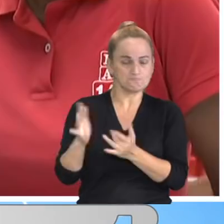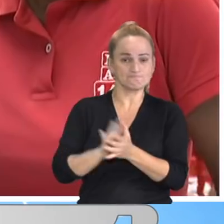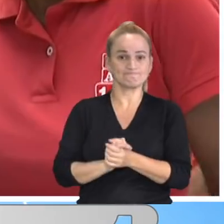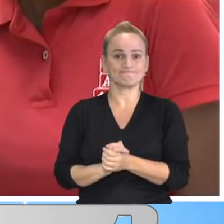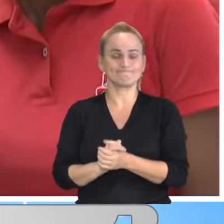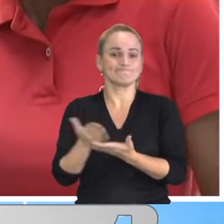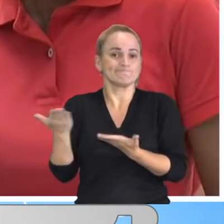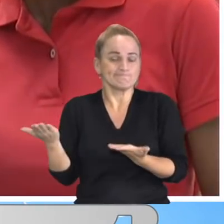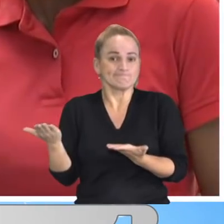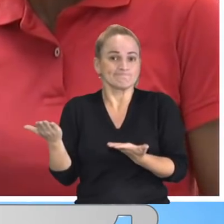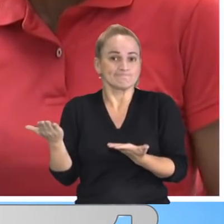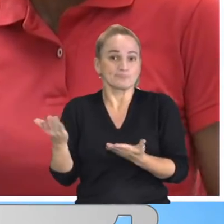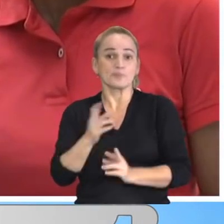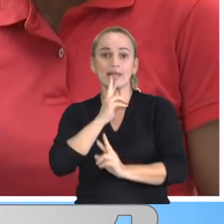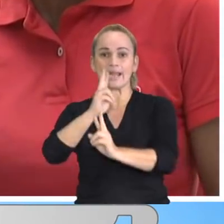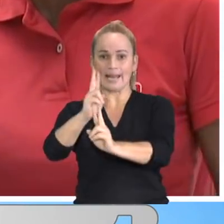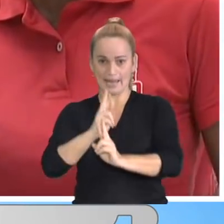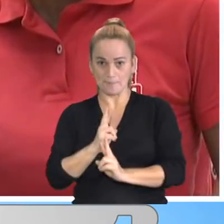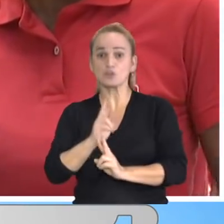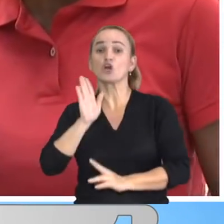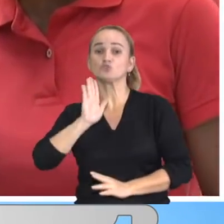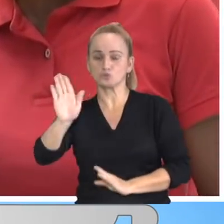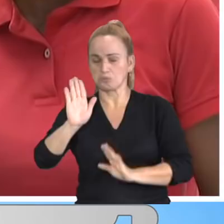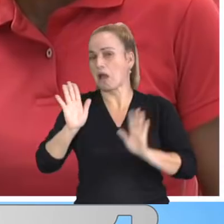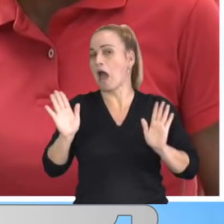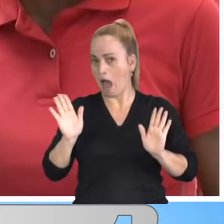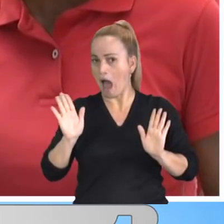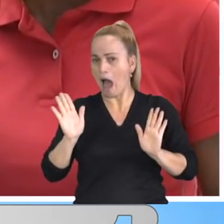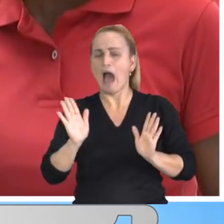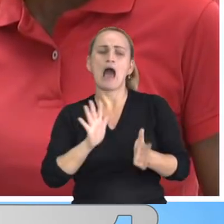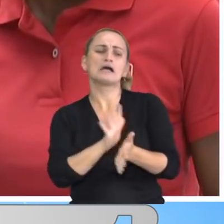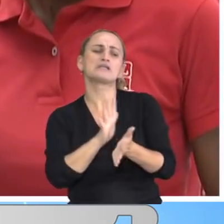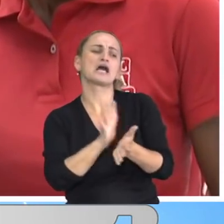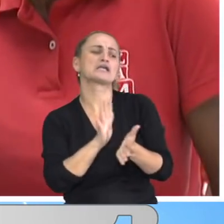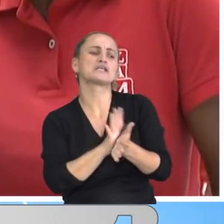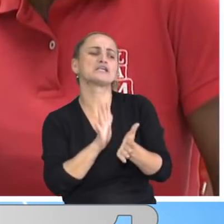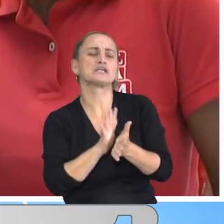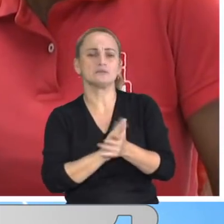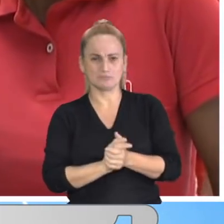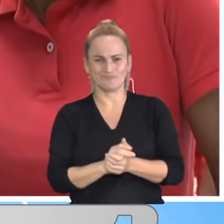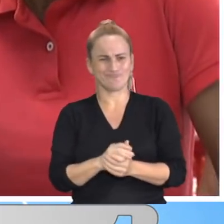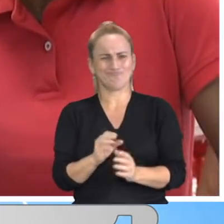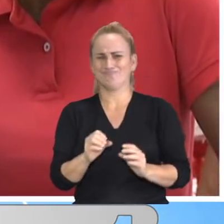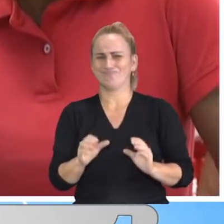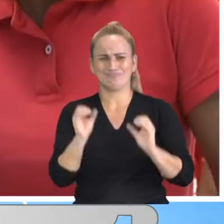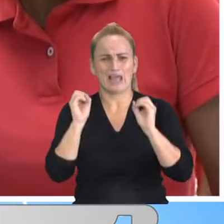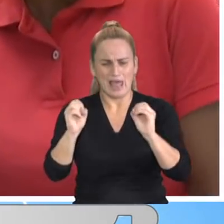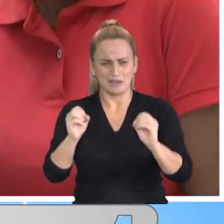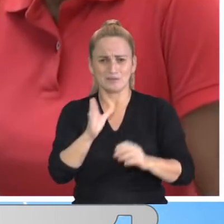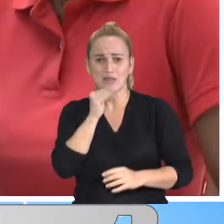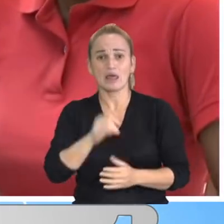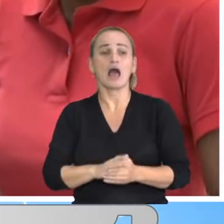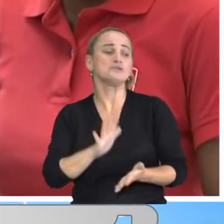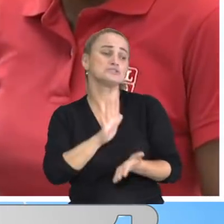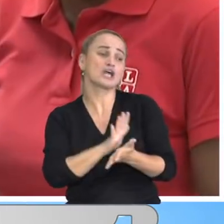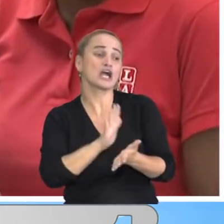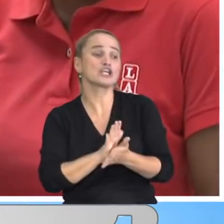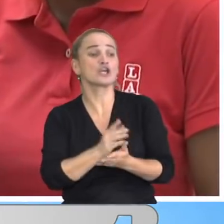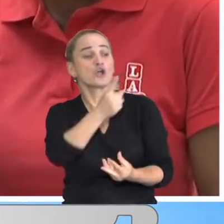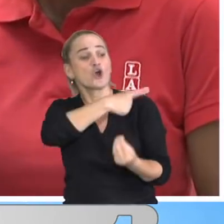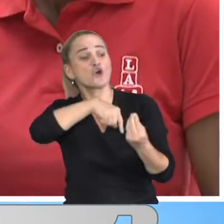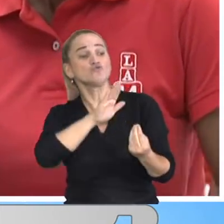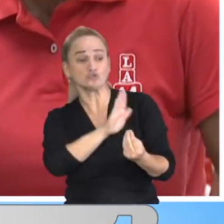pero nos dieron la respuesta que ellos creyeron que nosotros queríamos escuchar. Ninguna, porque nos dijeron, no, ustedes